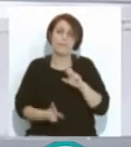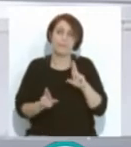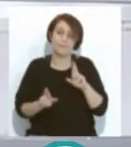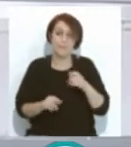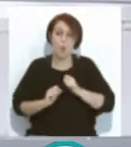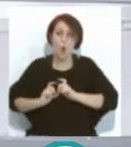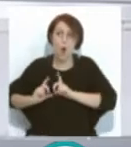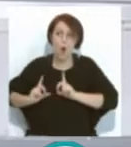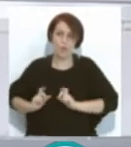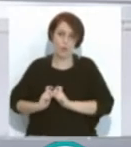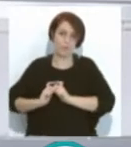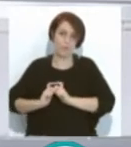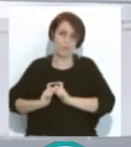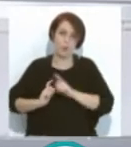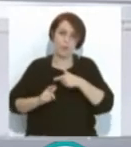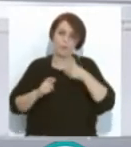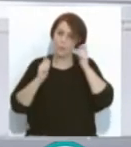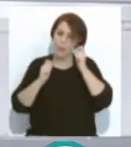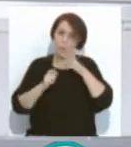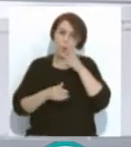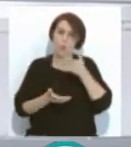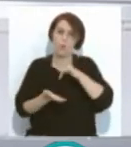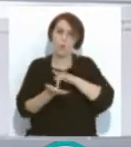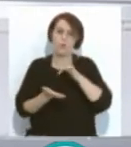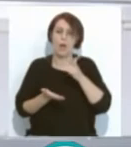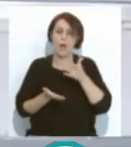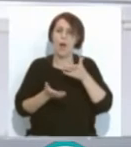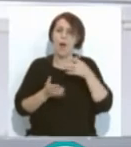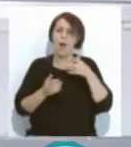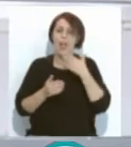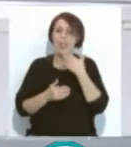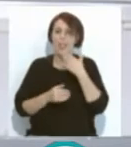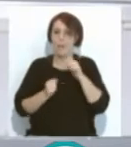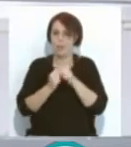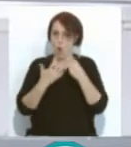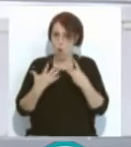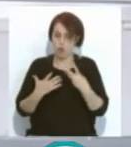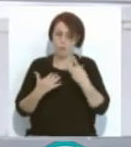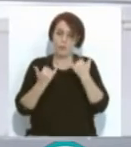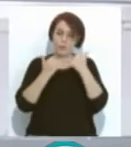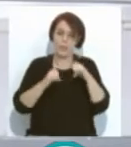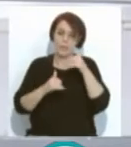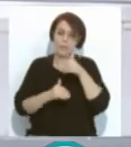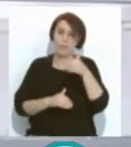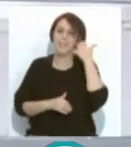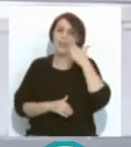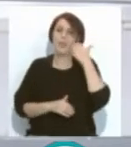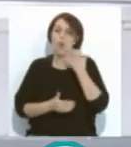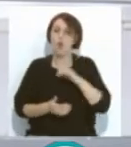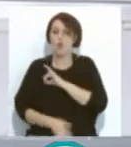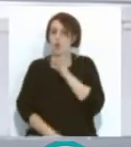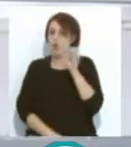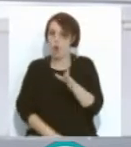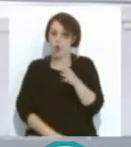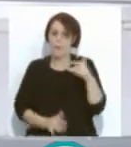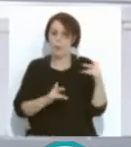todo corazón, hoy lo felicitamos a Ale por su 28 cumpleaños, pero esperamos de todo corazón que lo festeje el próximo sábado marcando un gol con el próximo